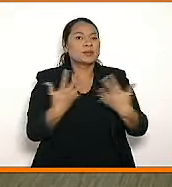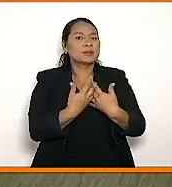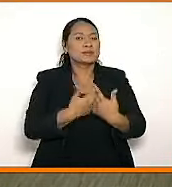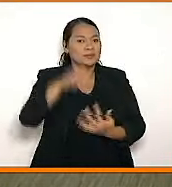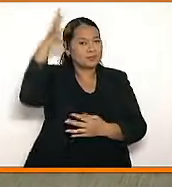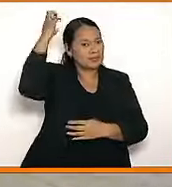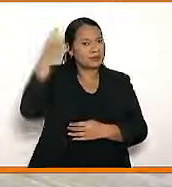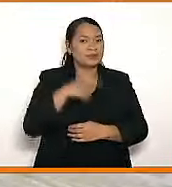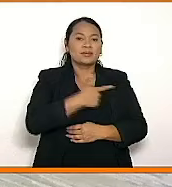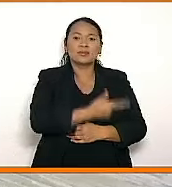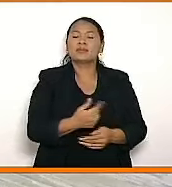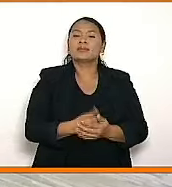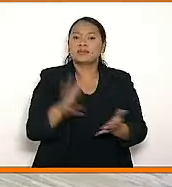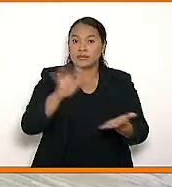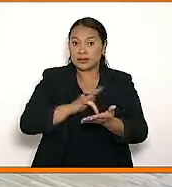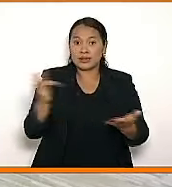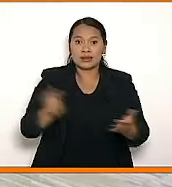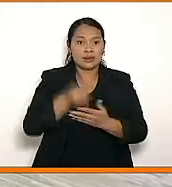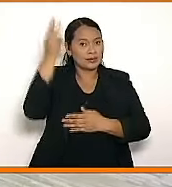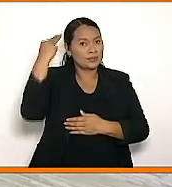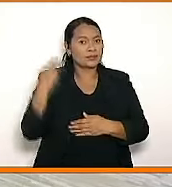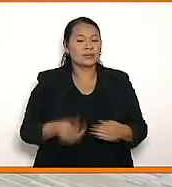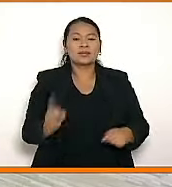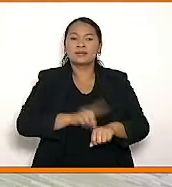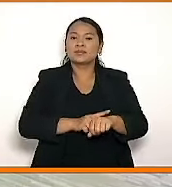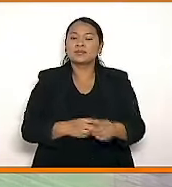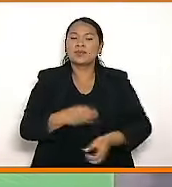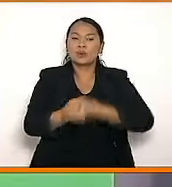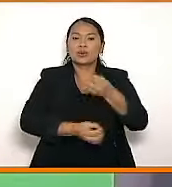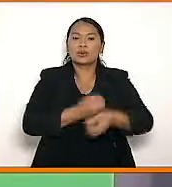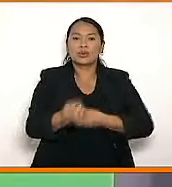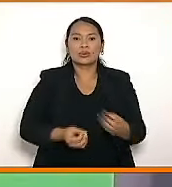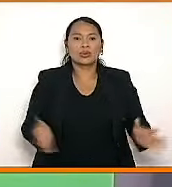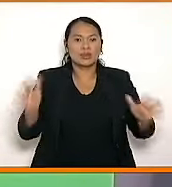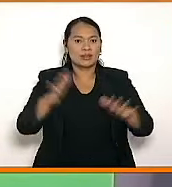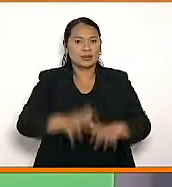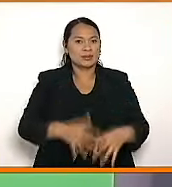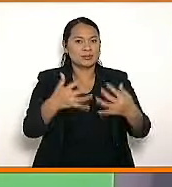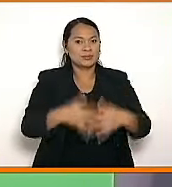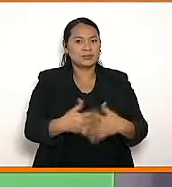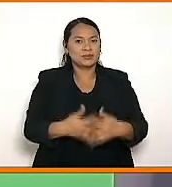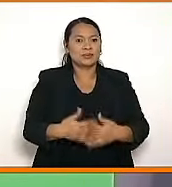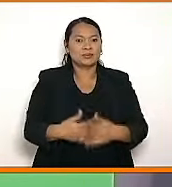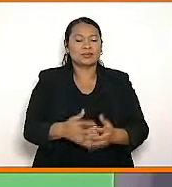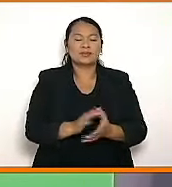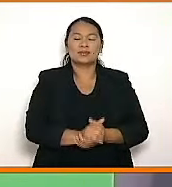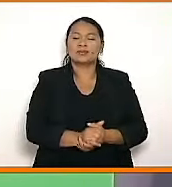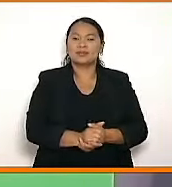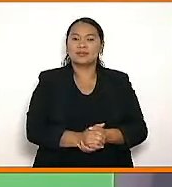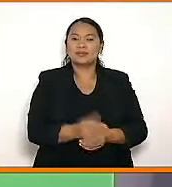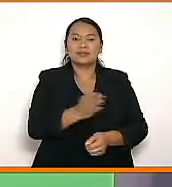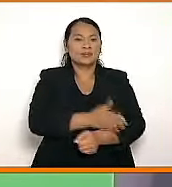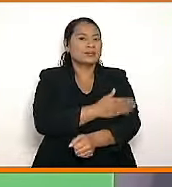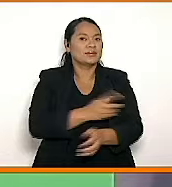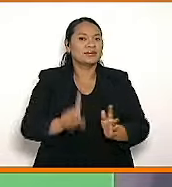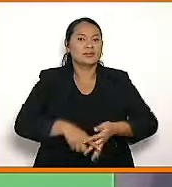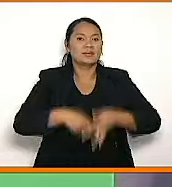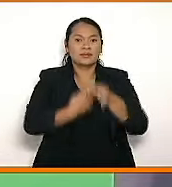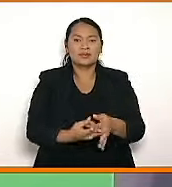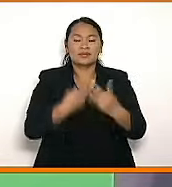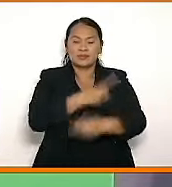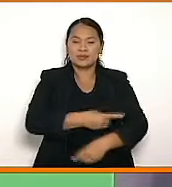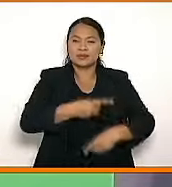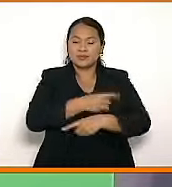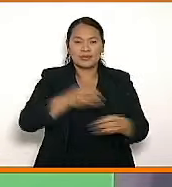Charlyn. Gracias, Madeline. Vamos a iniciar incorporando nuestras esferas de diaria al juego. Pero antes de iniciar la diversión, querido jugador,